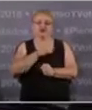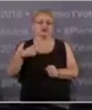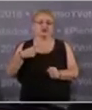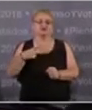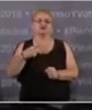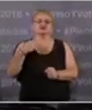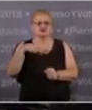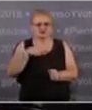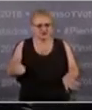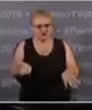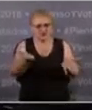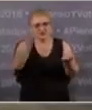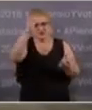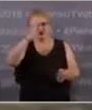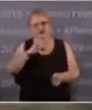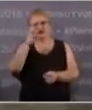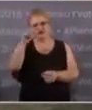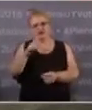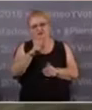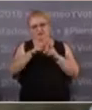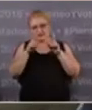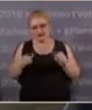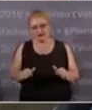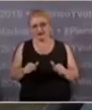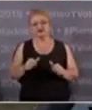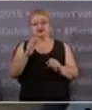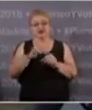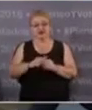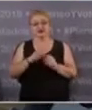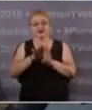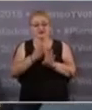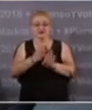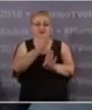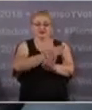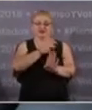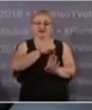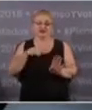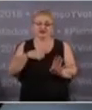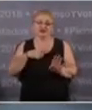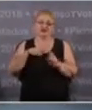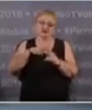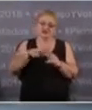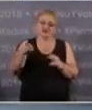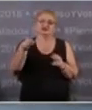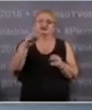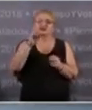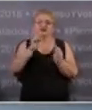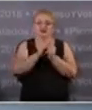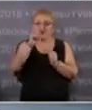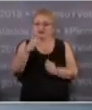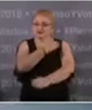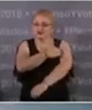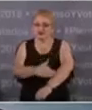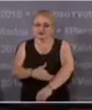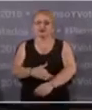de la paz. En materia de prevención, debemos de partir de las familias, continuar con el